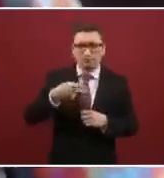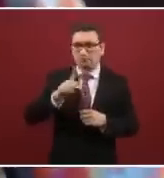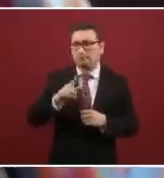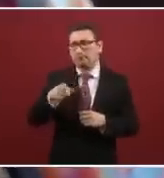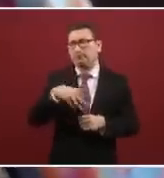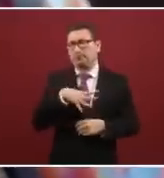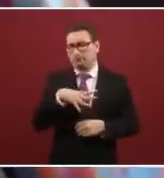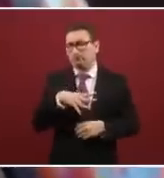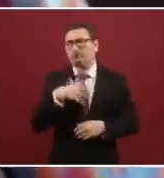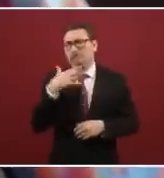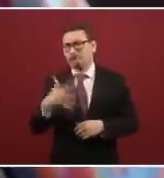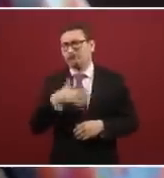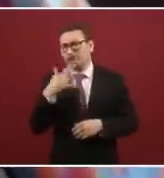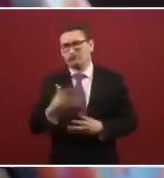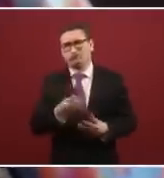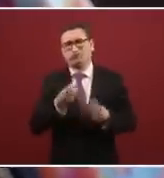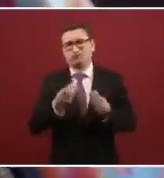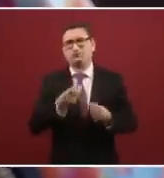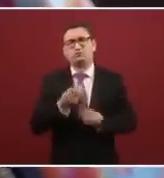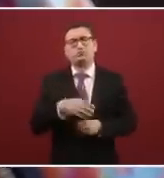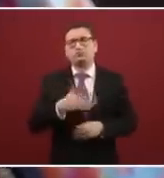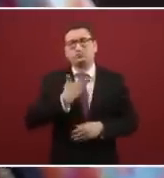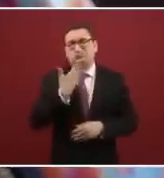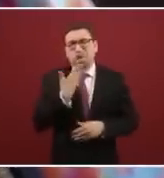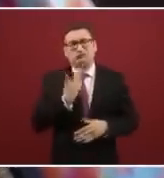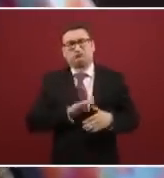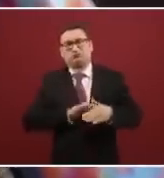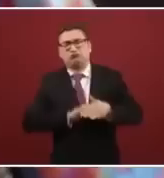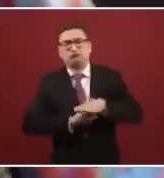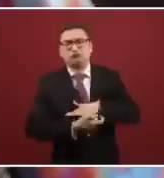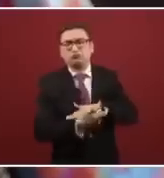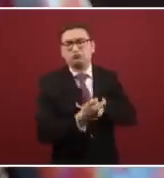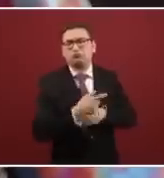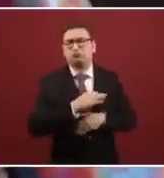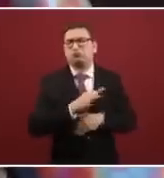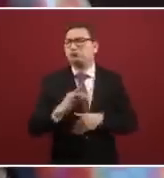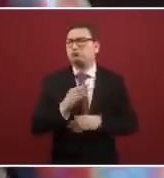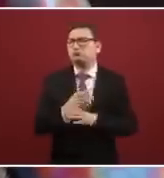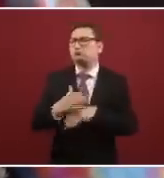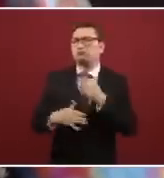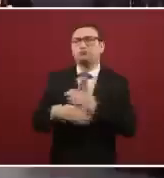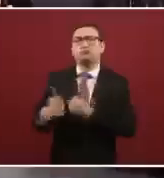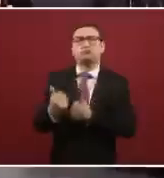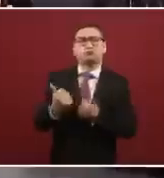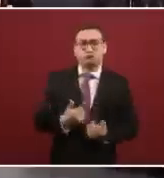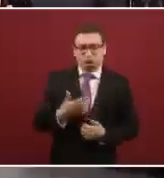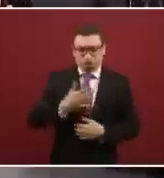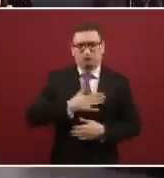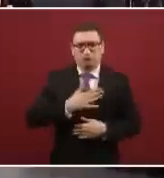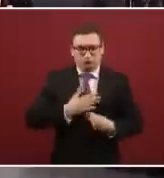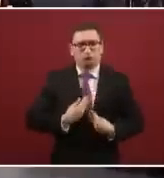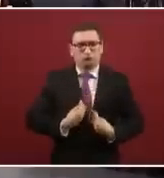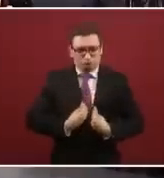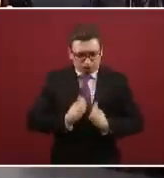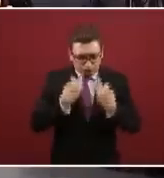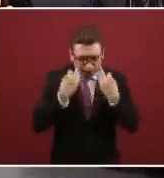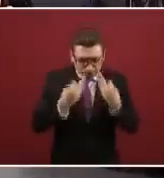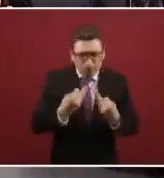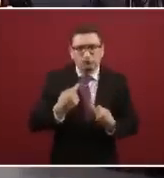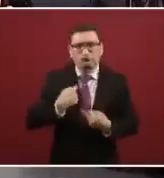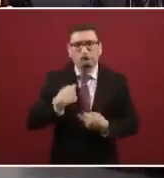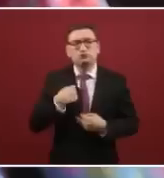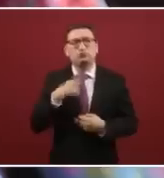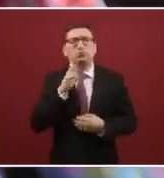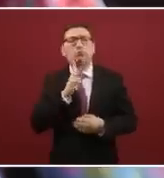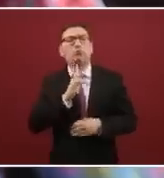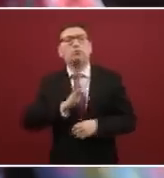corrupción, presidente. Con una mordida uno puede meter lo que sea, y lo viví e incluso lo hice para